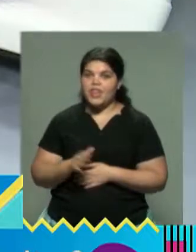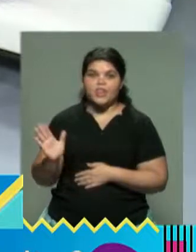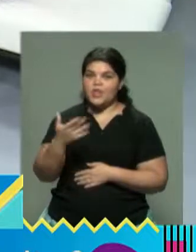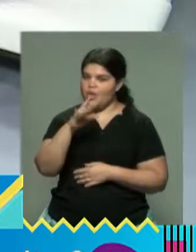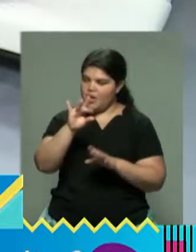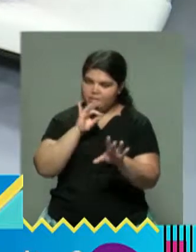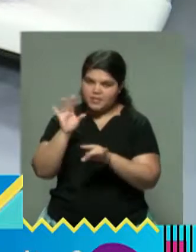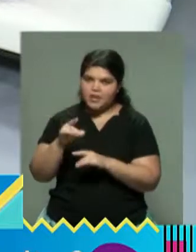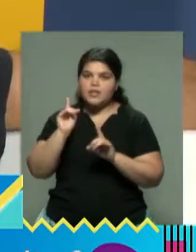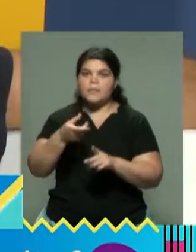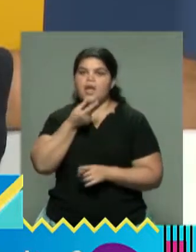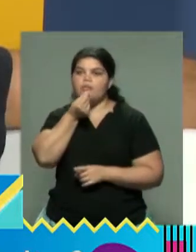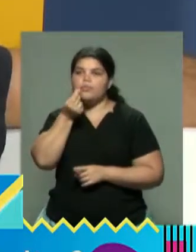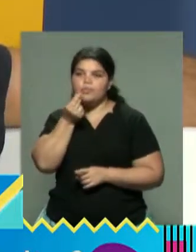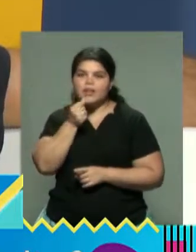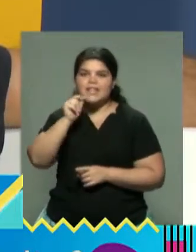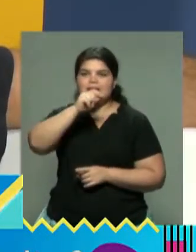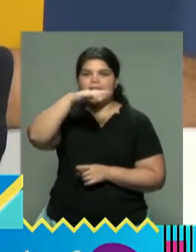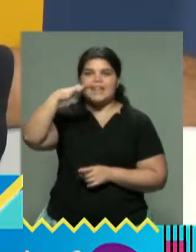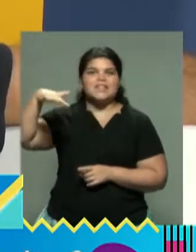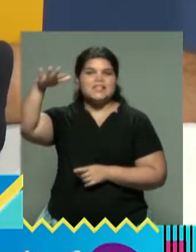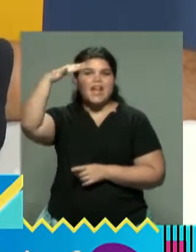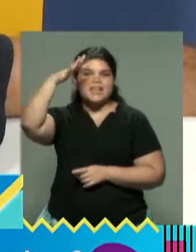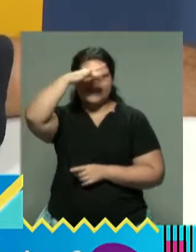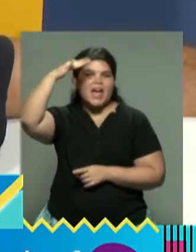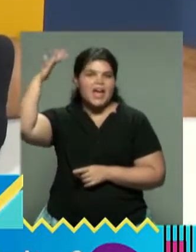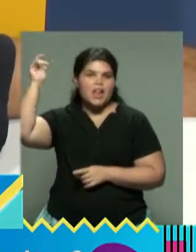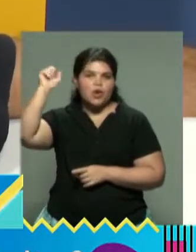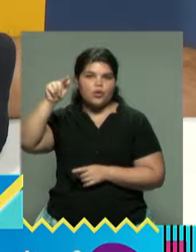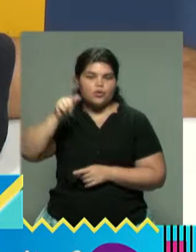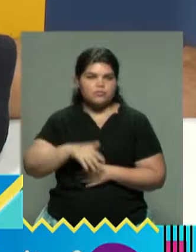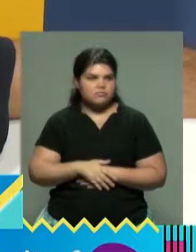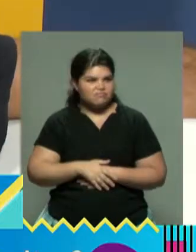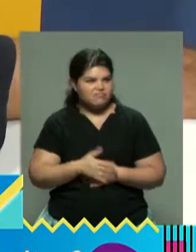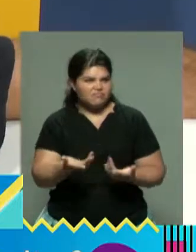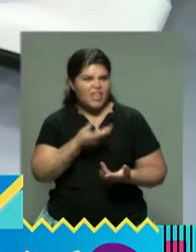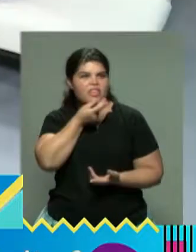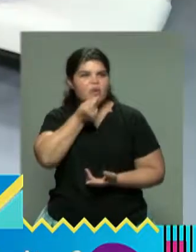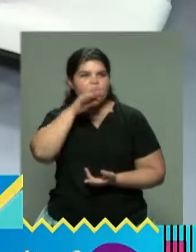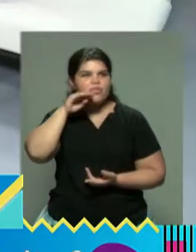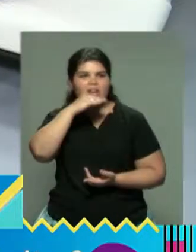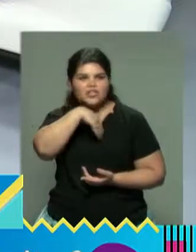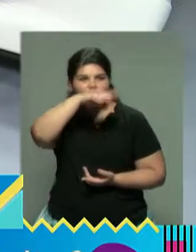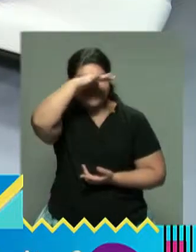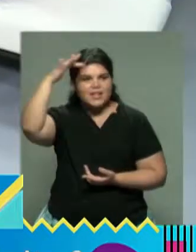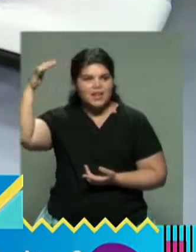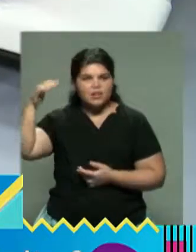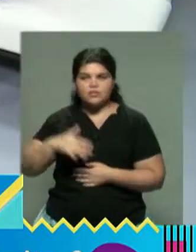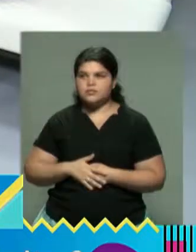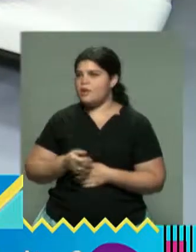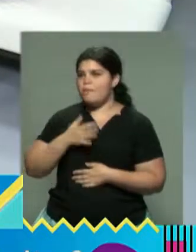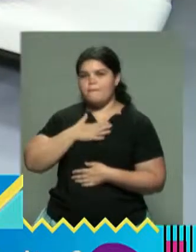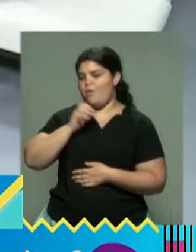existe una degustación de vino en el cielo, que eso no existe en el mundo. Lo tenemos patentado acá en Mendoza. Es muy mendocino, es